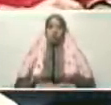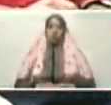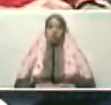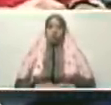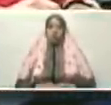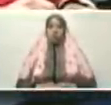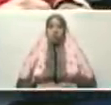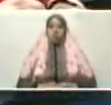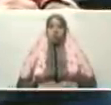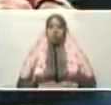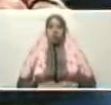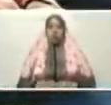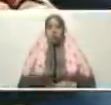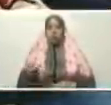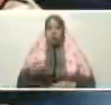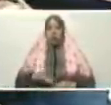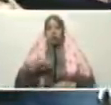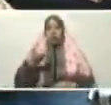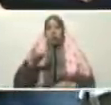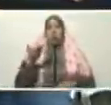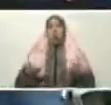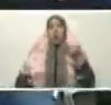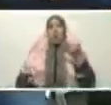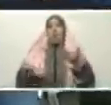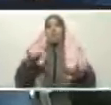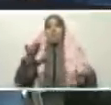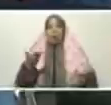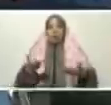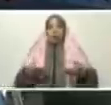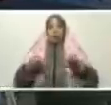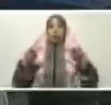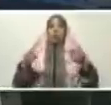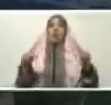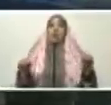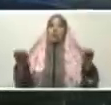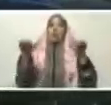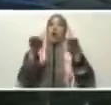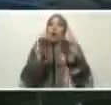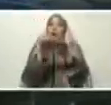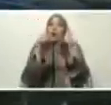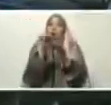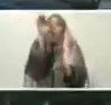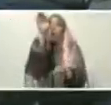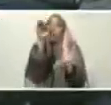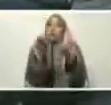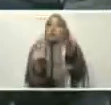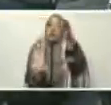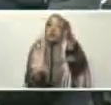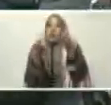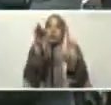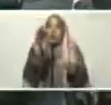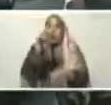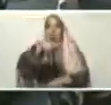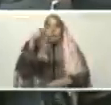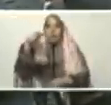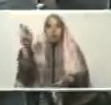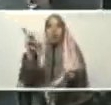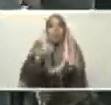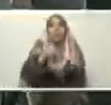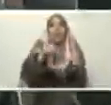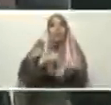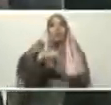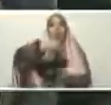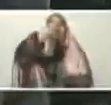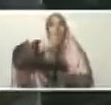forjar los valores de la igualdad la justicia la participación política